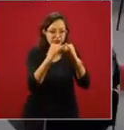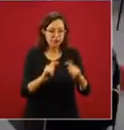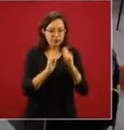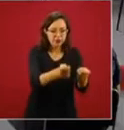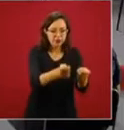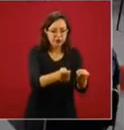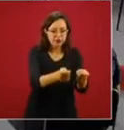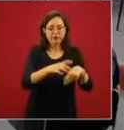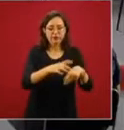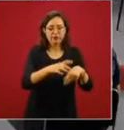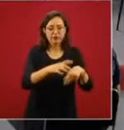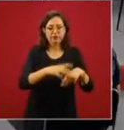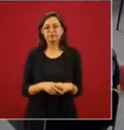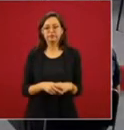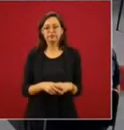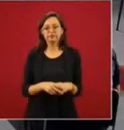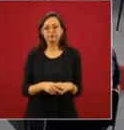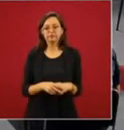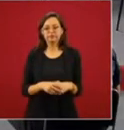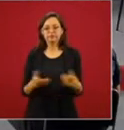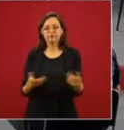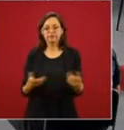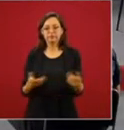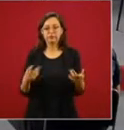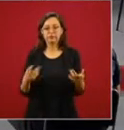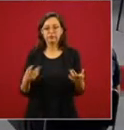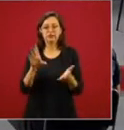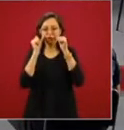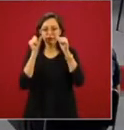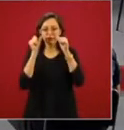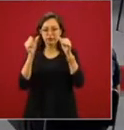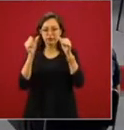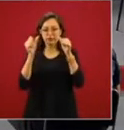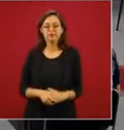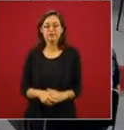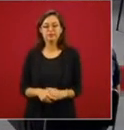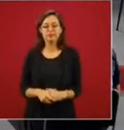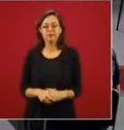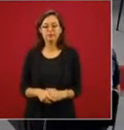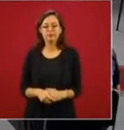para la atención de la discapacidad.